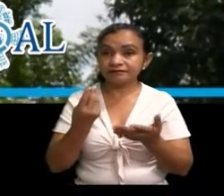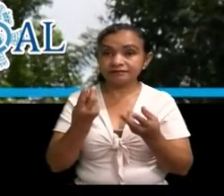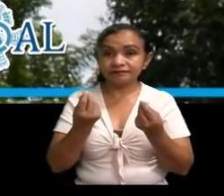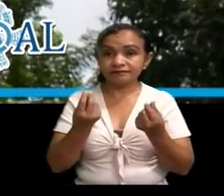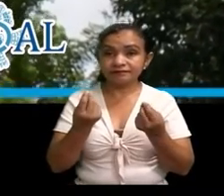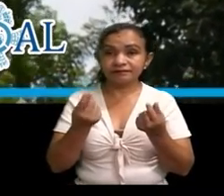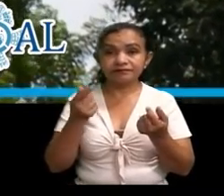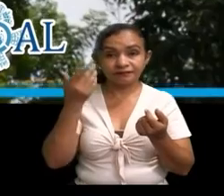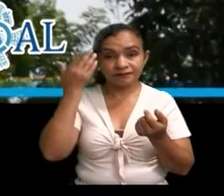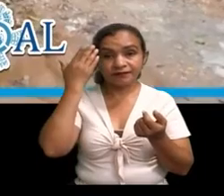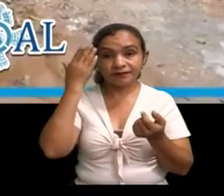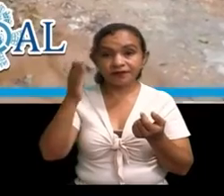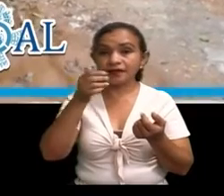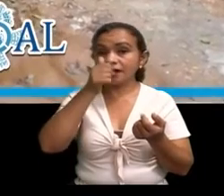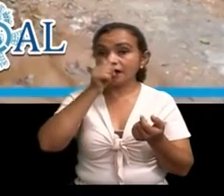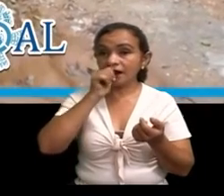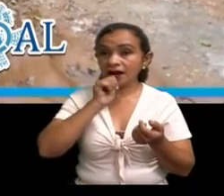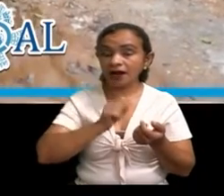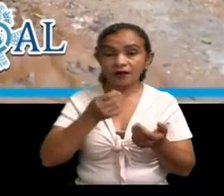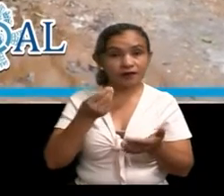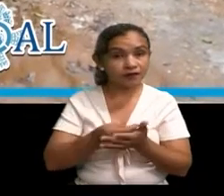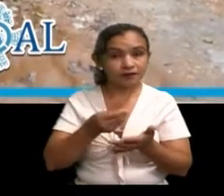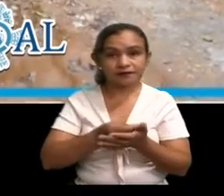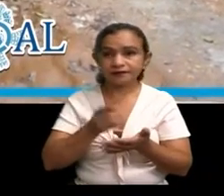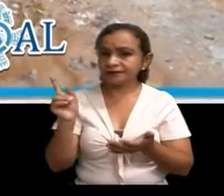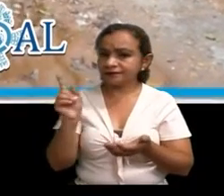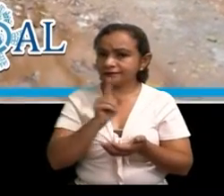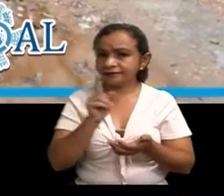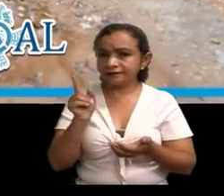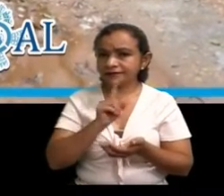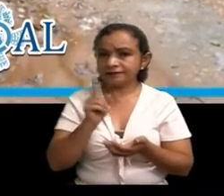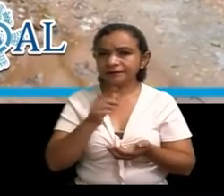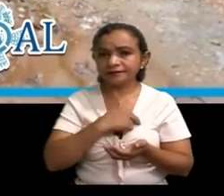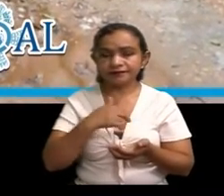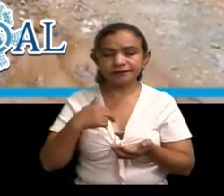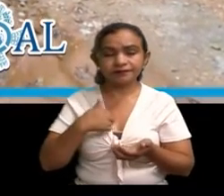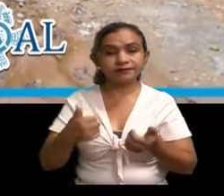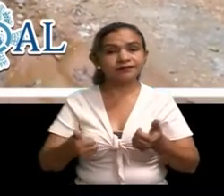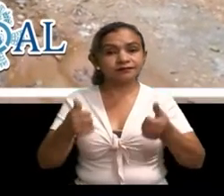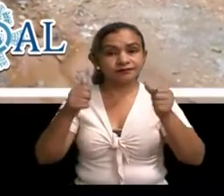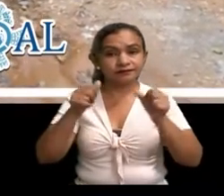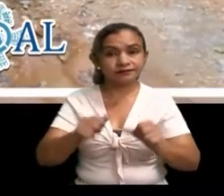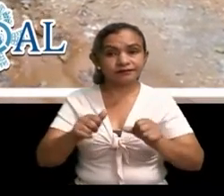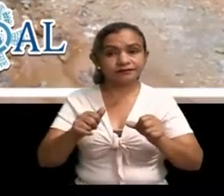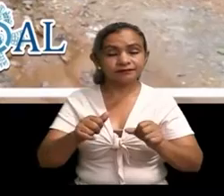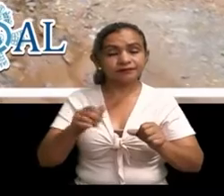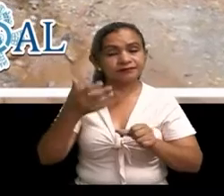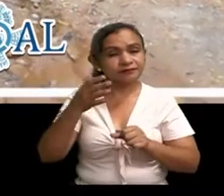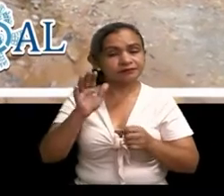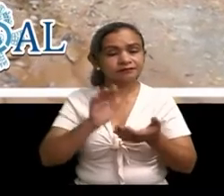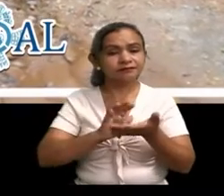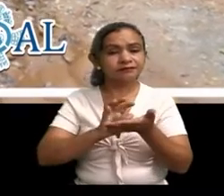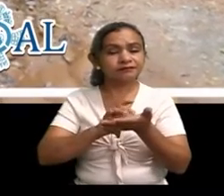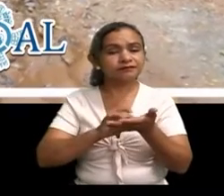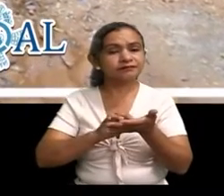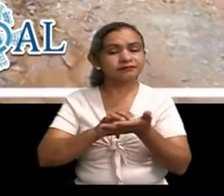de que por el agua no se cobra, lo que nosotros se establece una tarifa, pero que está calculada en